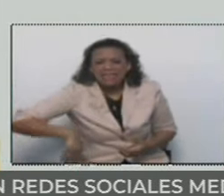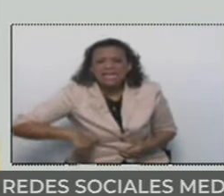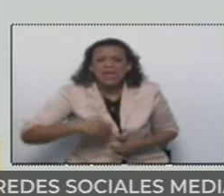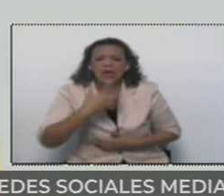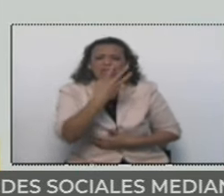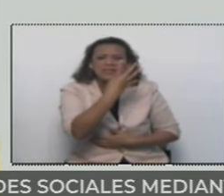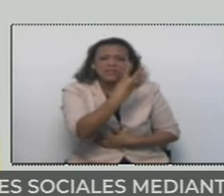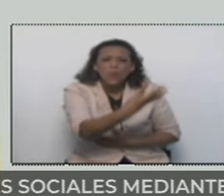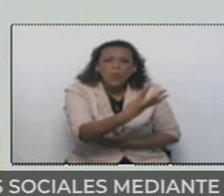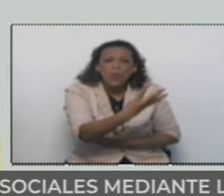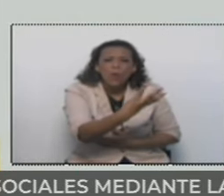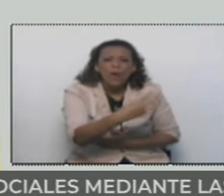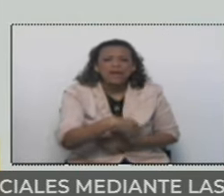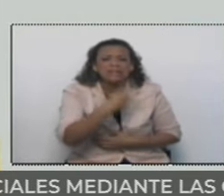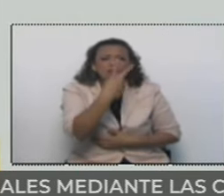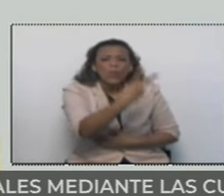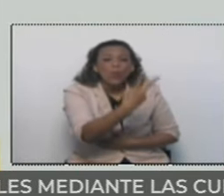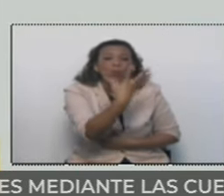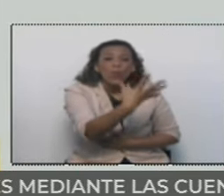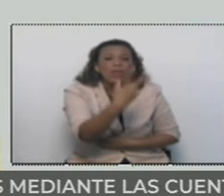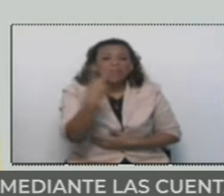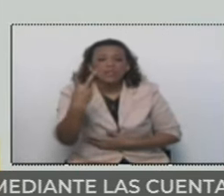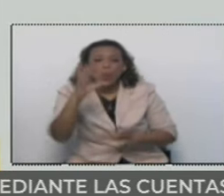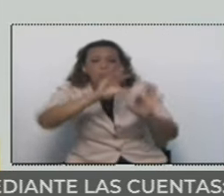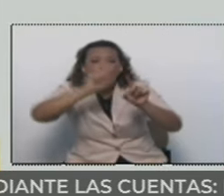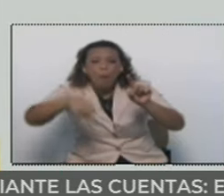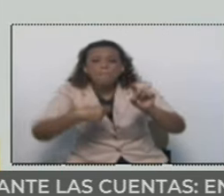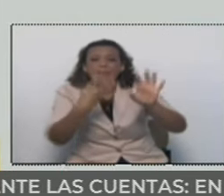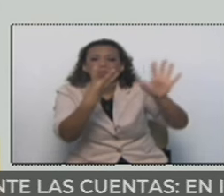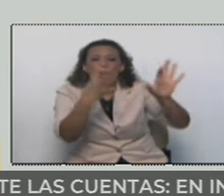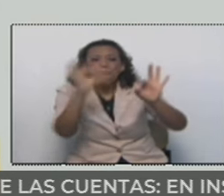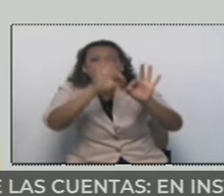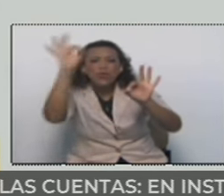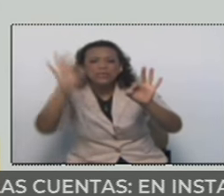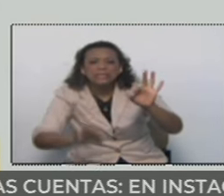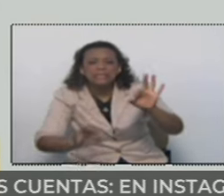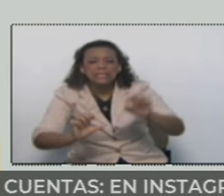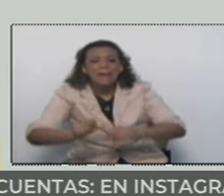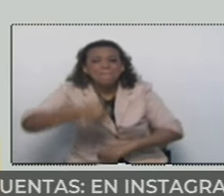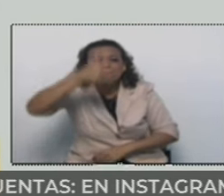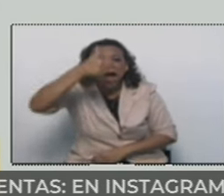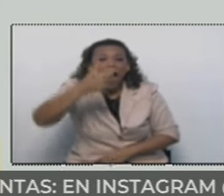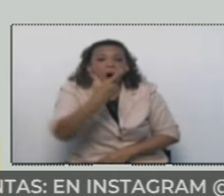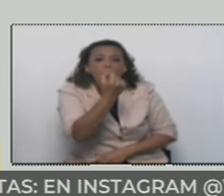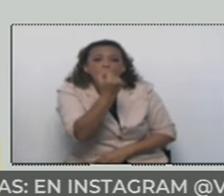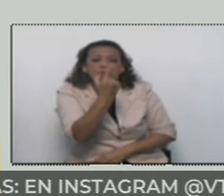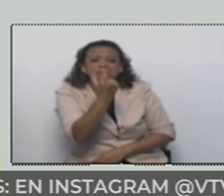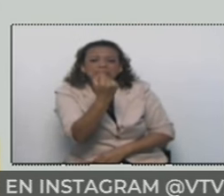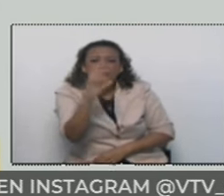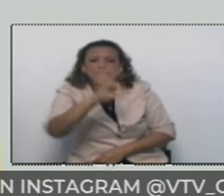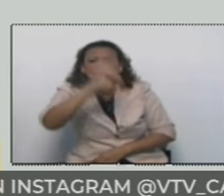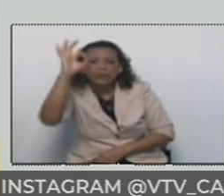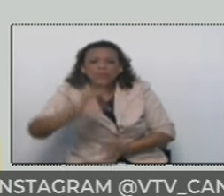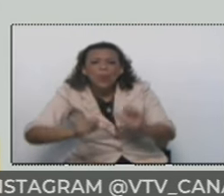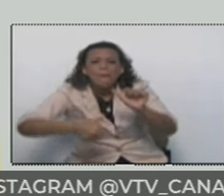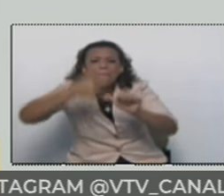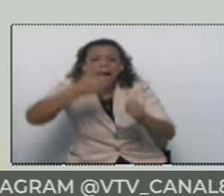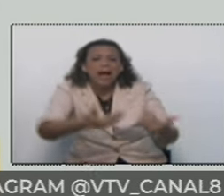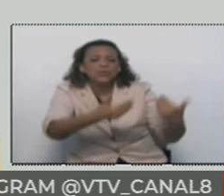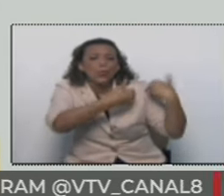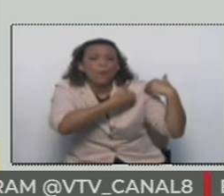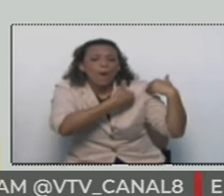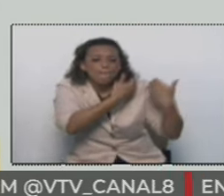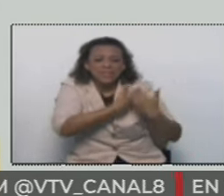52,9% en el primer semestre de este año, presidente, y este es un aumento de 11% desde que asumió